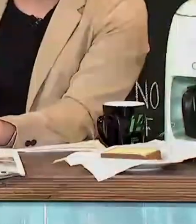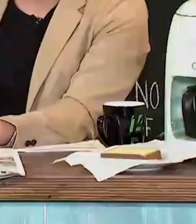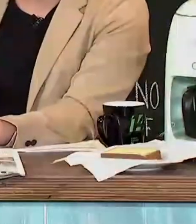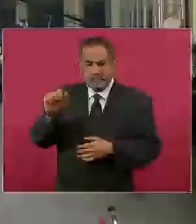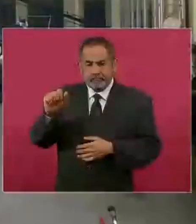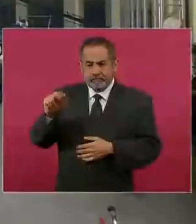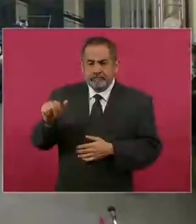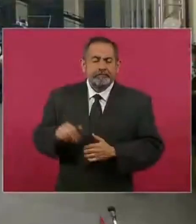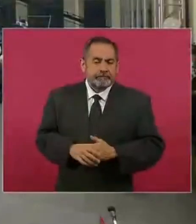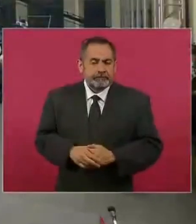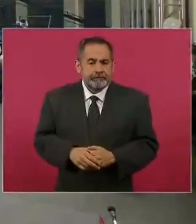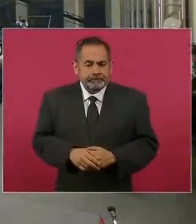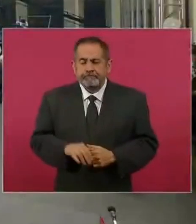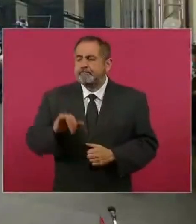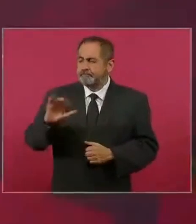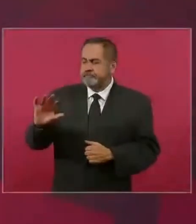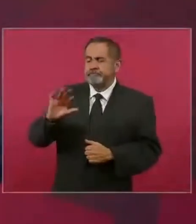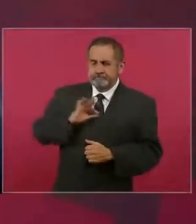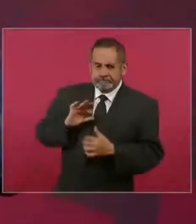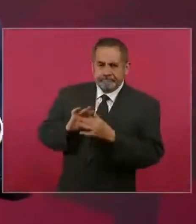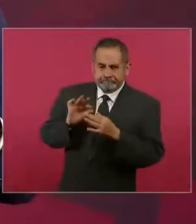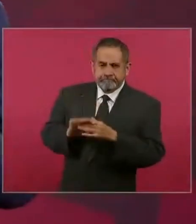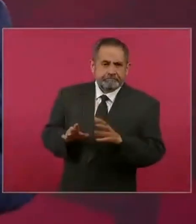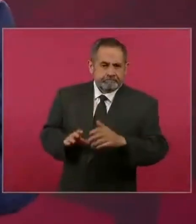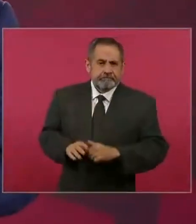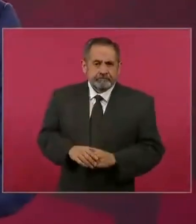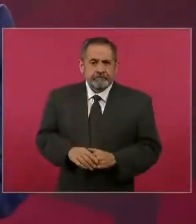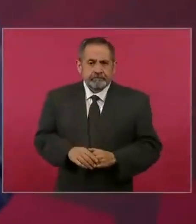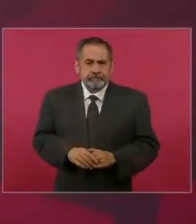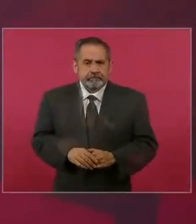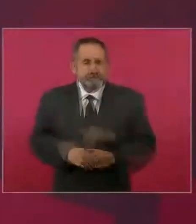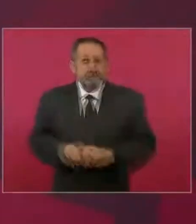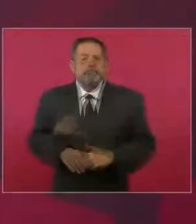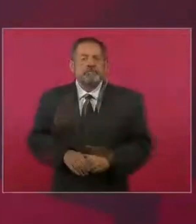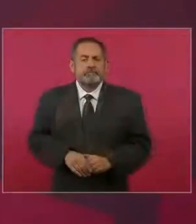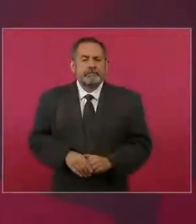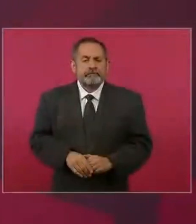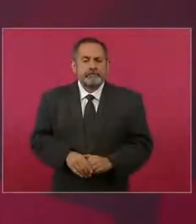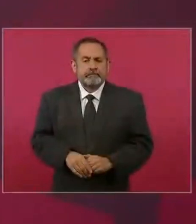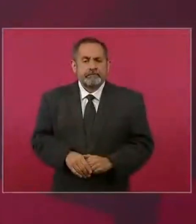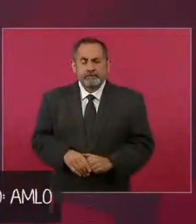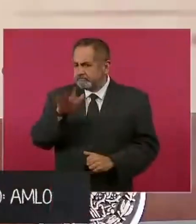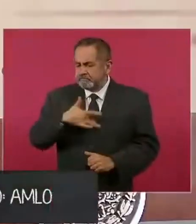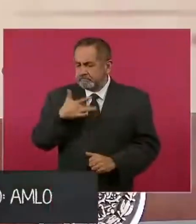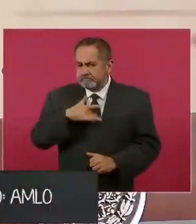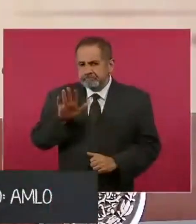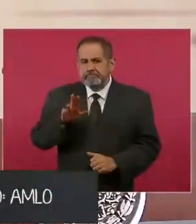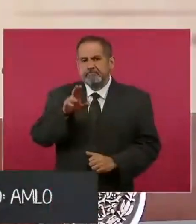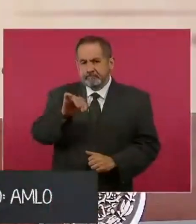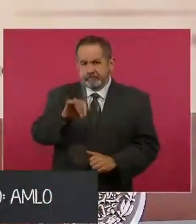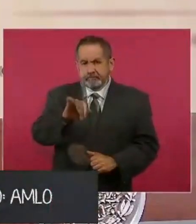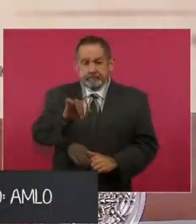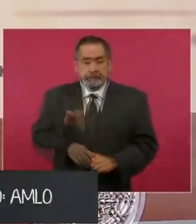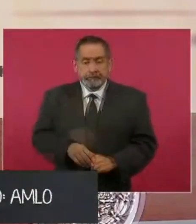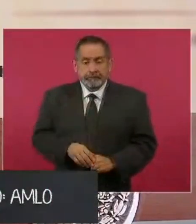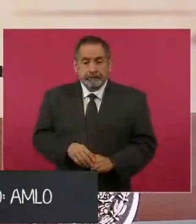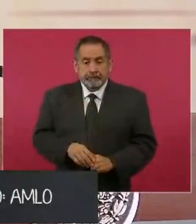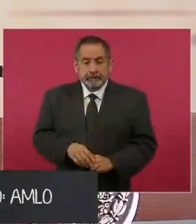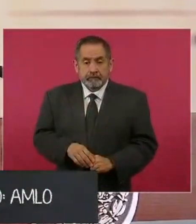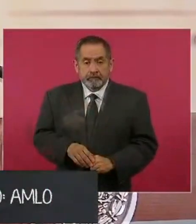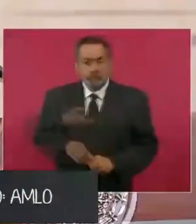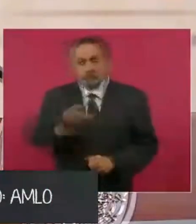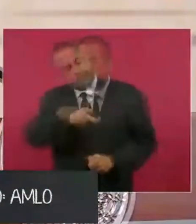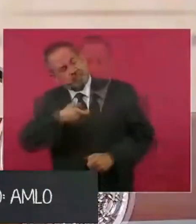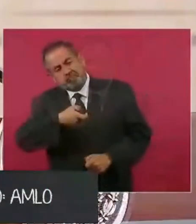caso y ya se está actuando al parecer si hubo